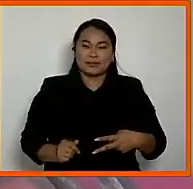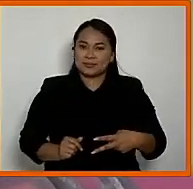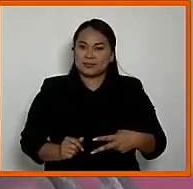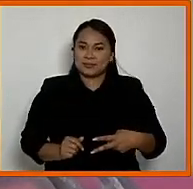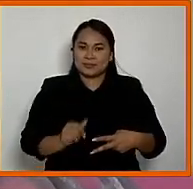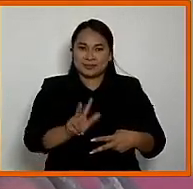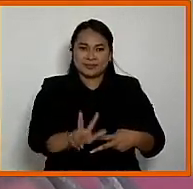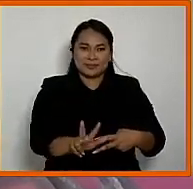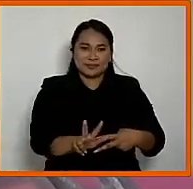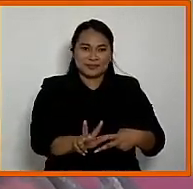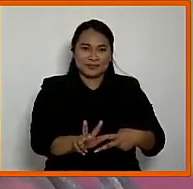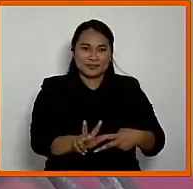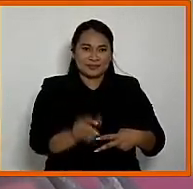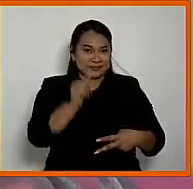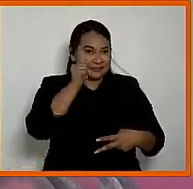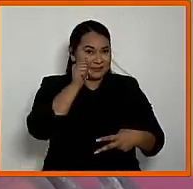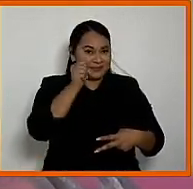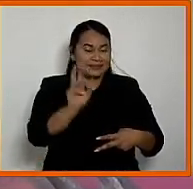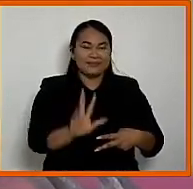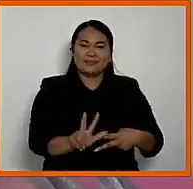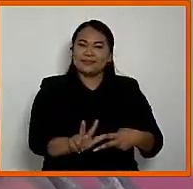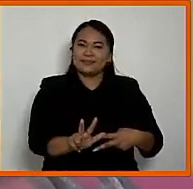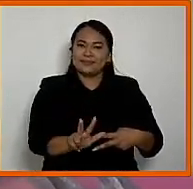3. Nuestro segundo dígito, atentos.